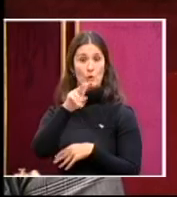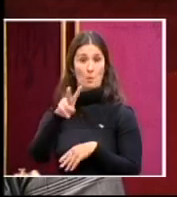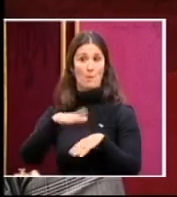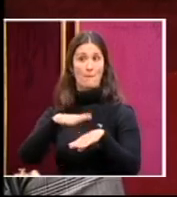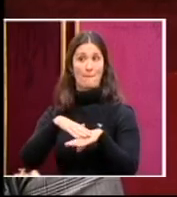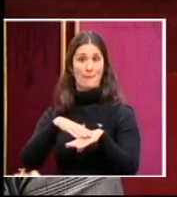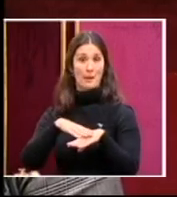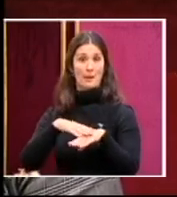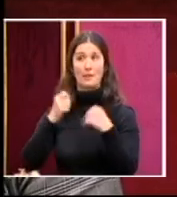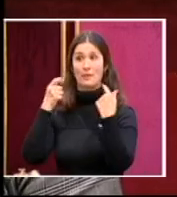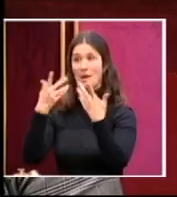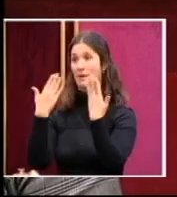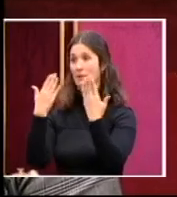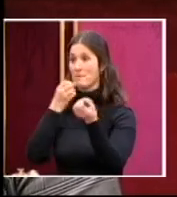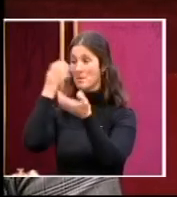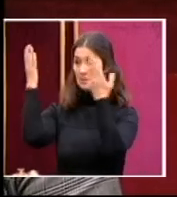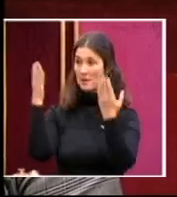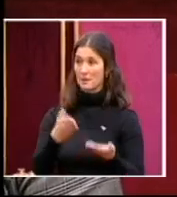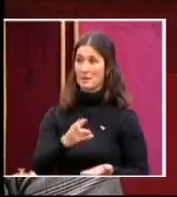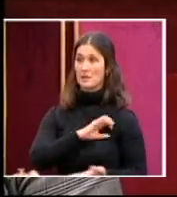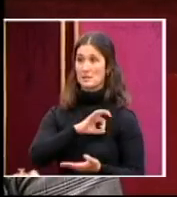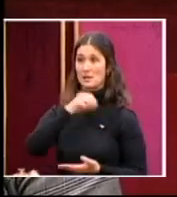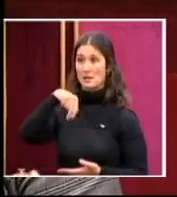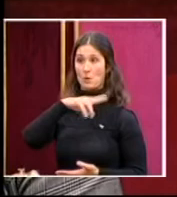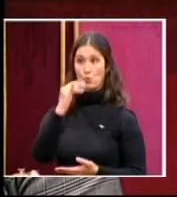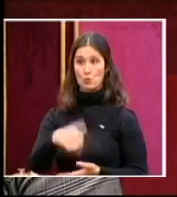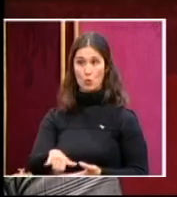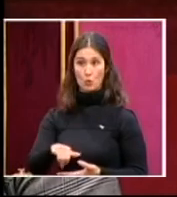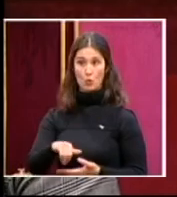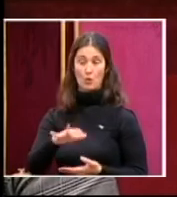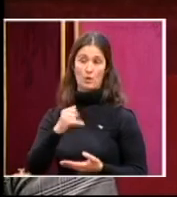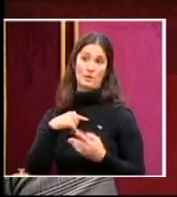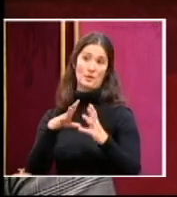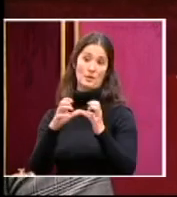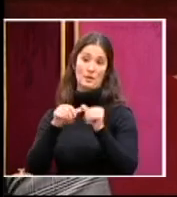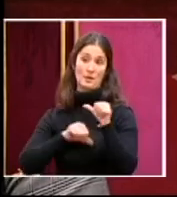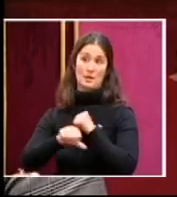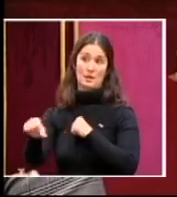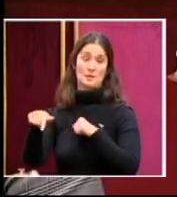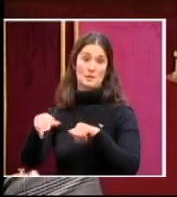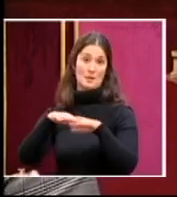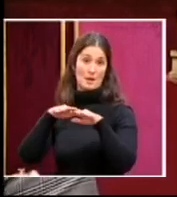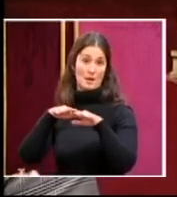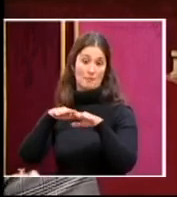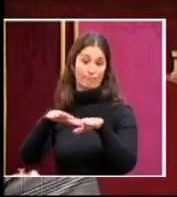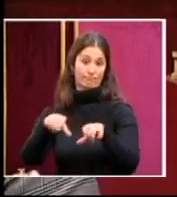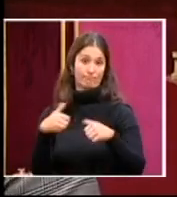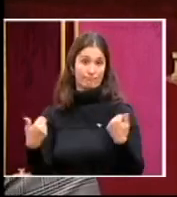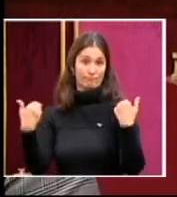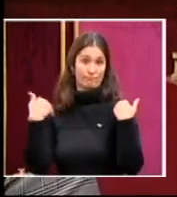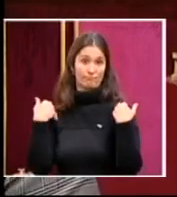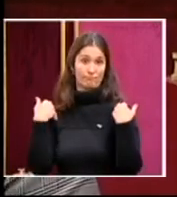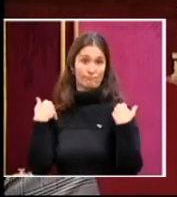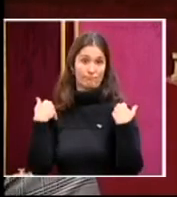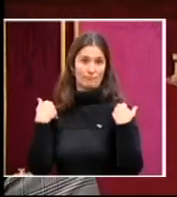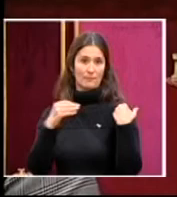para darle la bienvenida a la señora Muñoz y desearle en este mandato pues todos los éxitos que